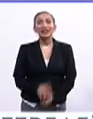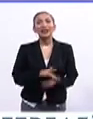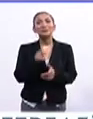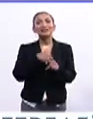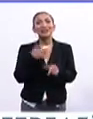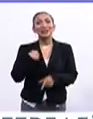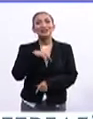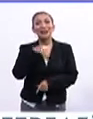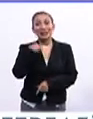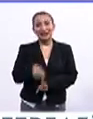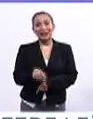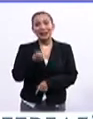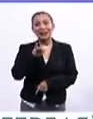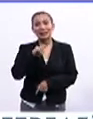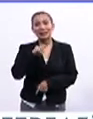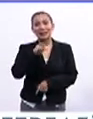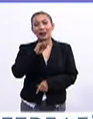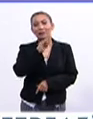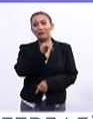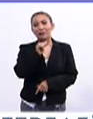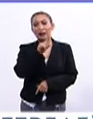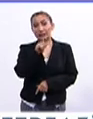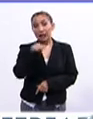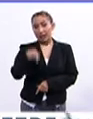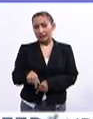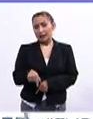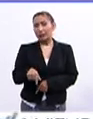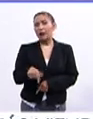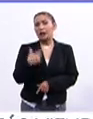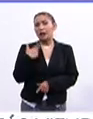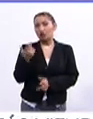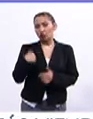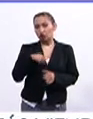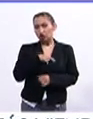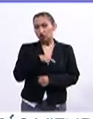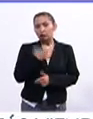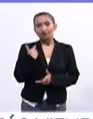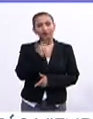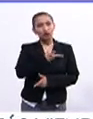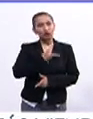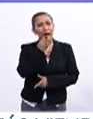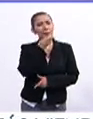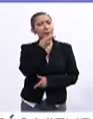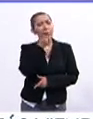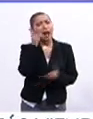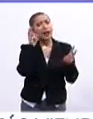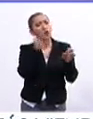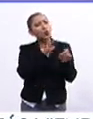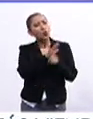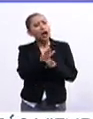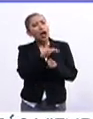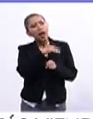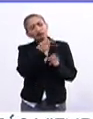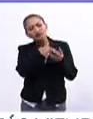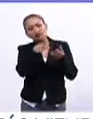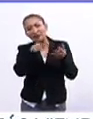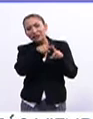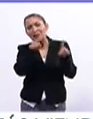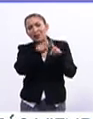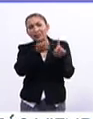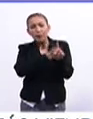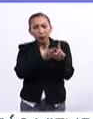Gracias por continuar con nosotros en Interfaz. Y bueno, aquí en nuestro programa nos encanta hablar de cuáles son todas las opciones